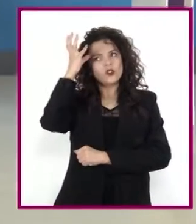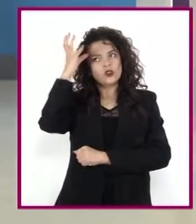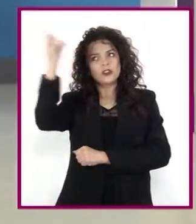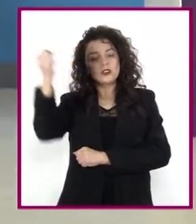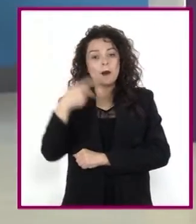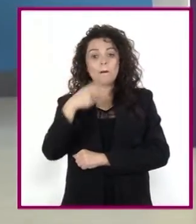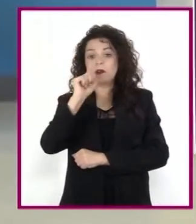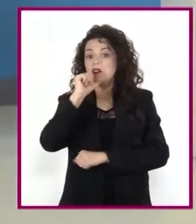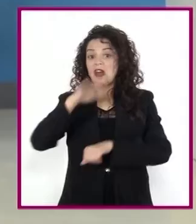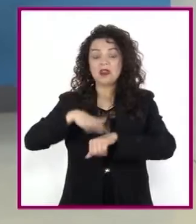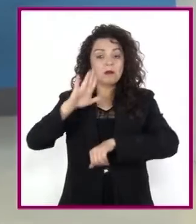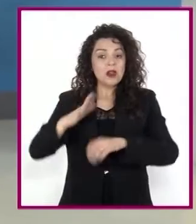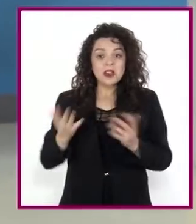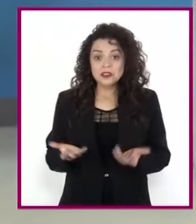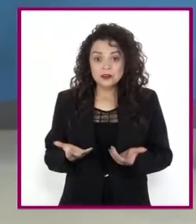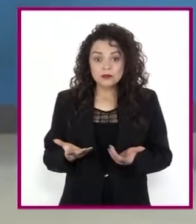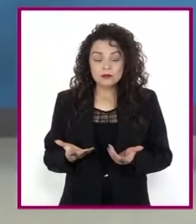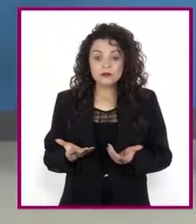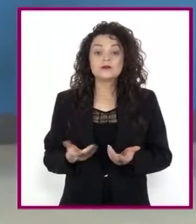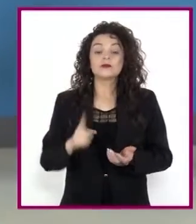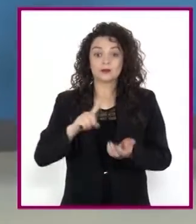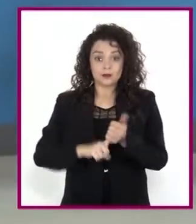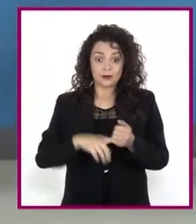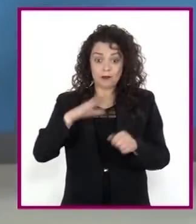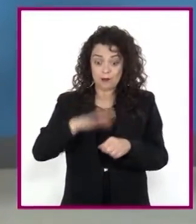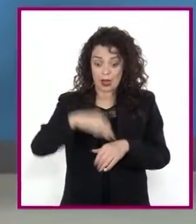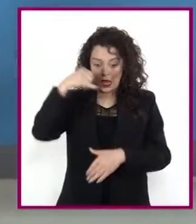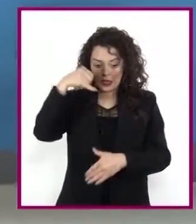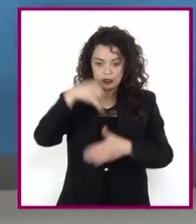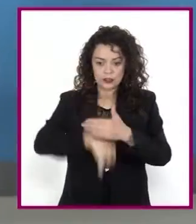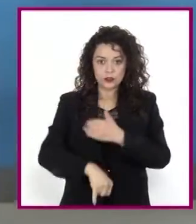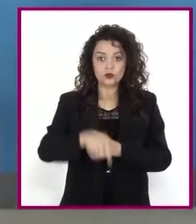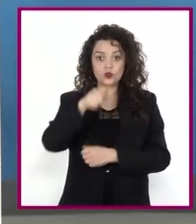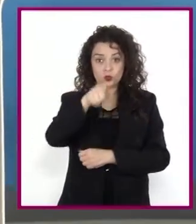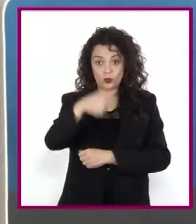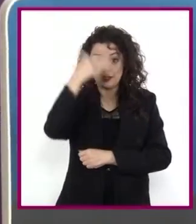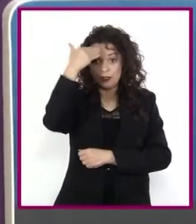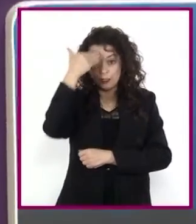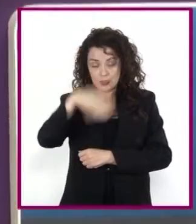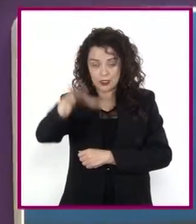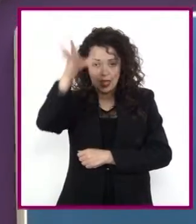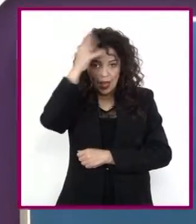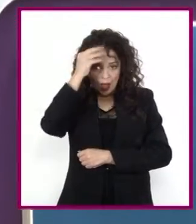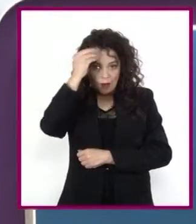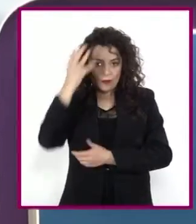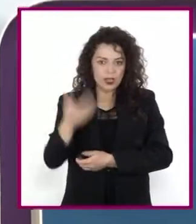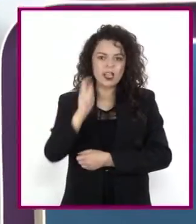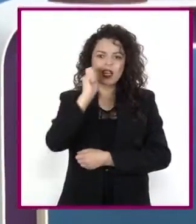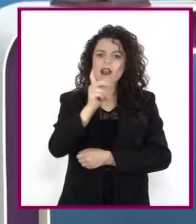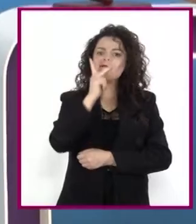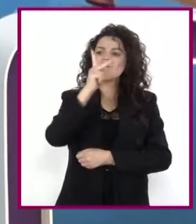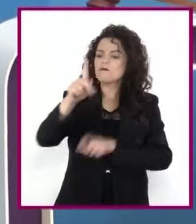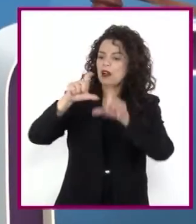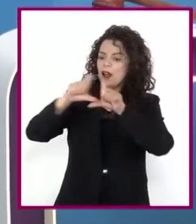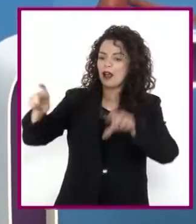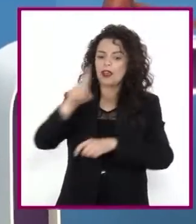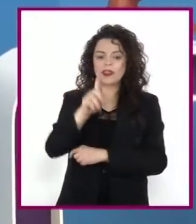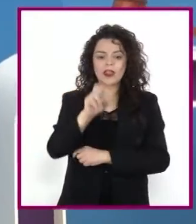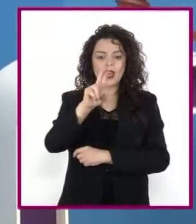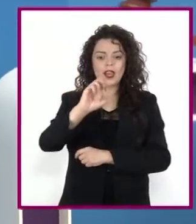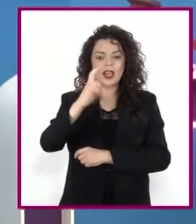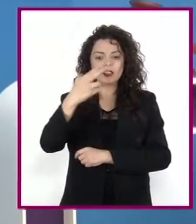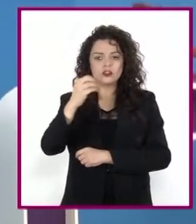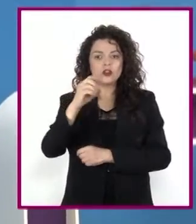eso. Para ahondar en su conocimiento y el nuestro, diremos que el término derecho proviene del latín